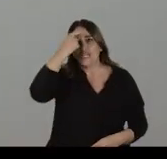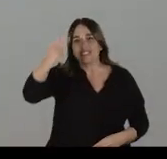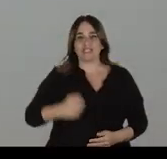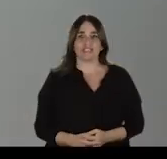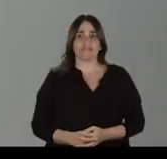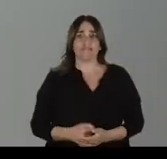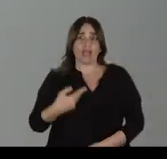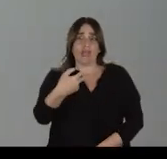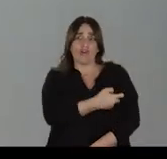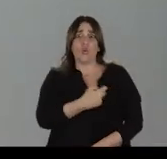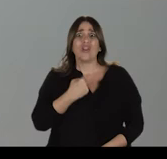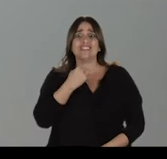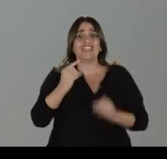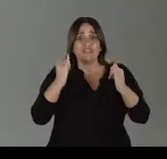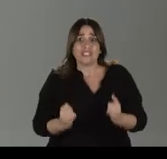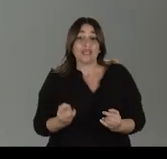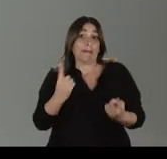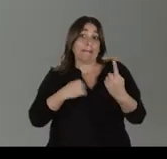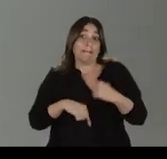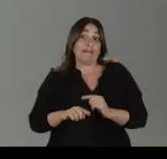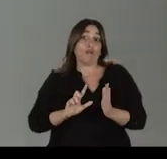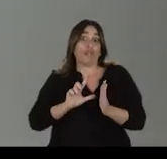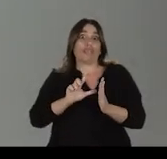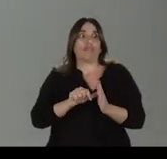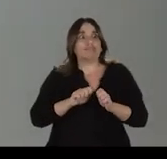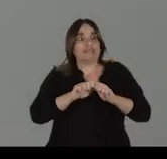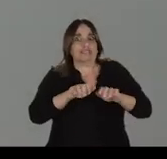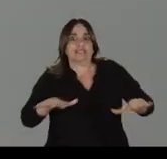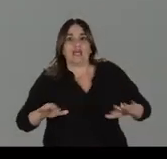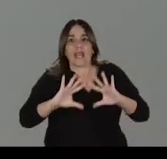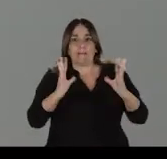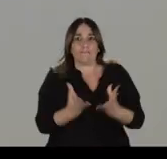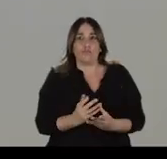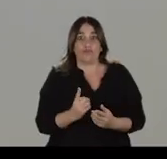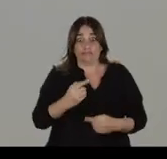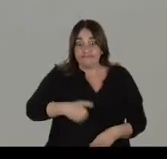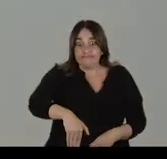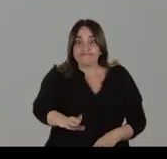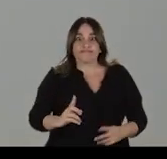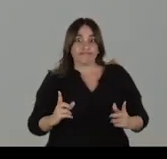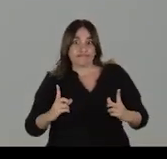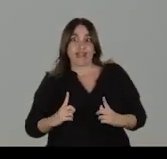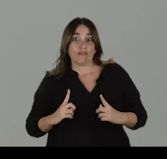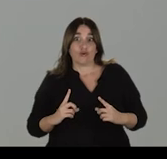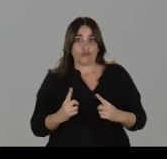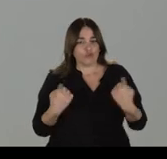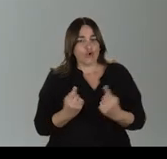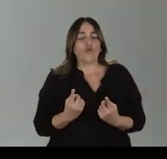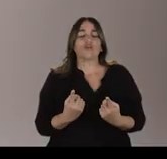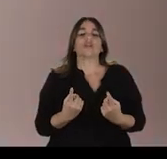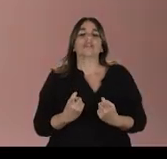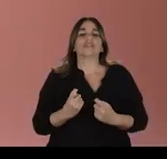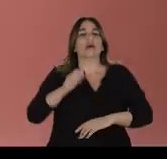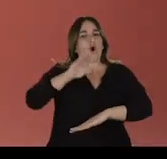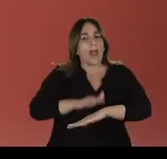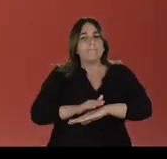la ciencia. Las vacunas serán útiles. Pero llevará un tiempo razonable distribuirlas a toda la población. Mientras tanto, y hasta que hagan efecto, tenemos